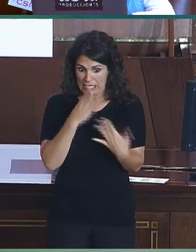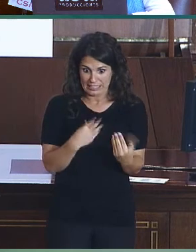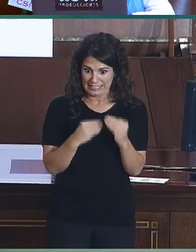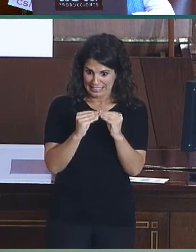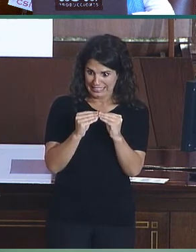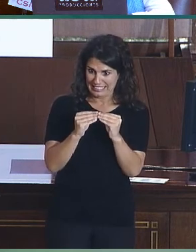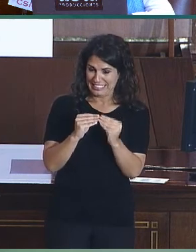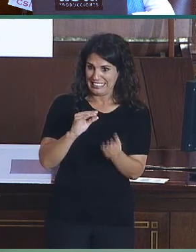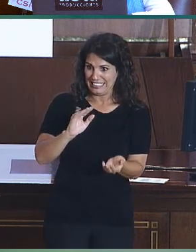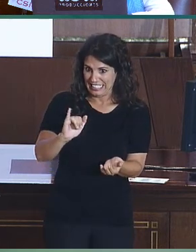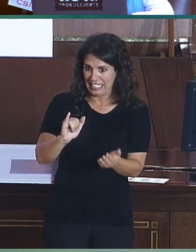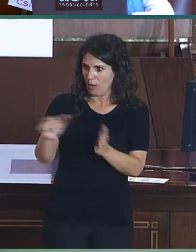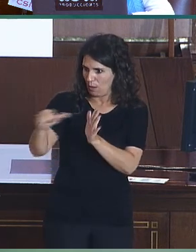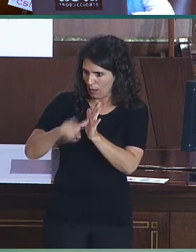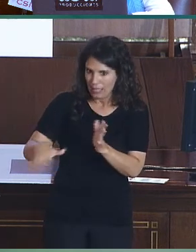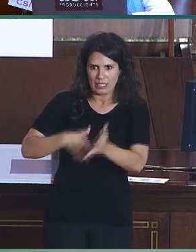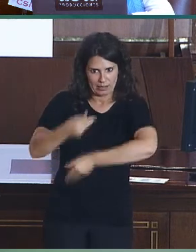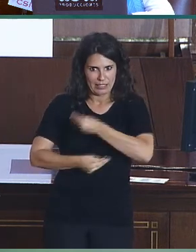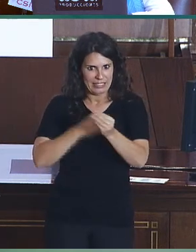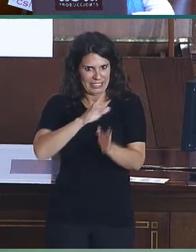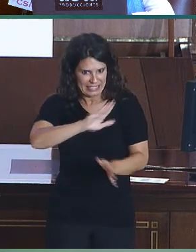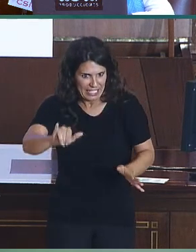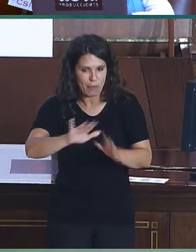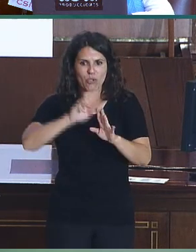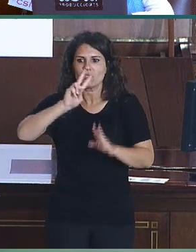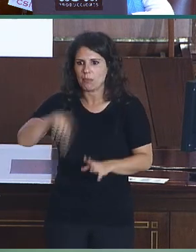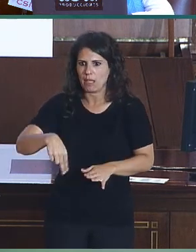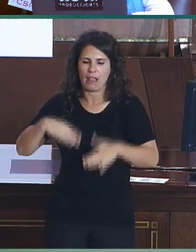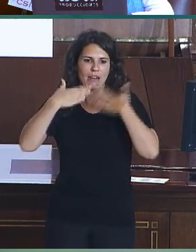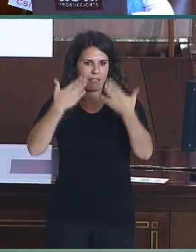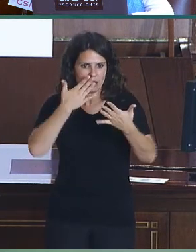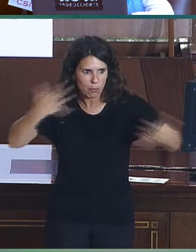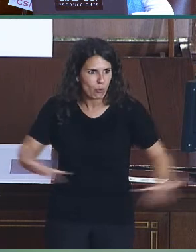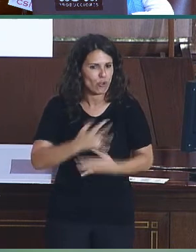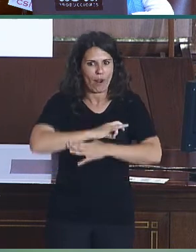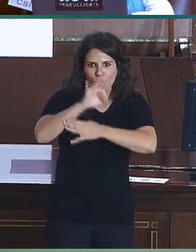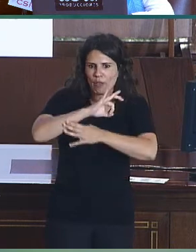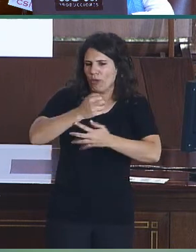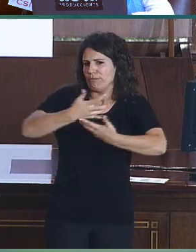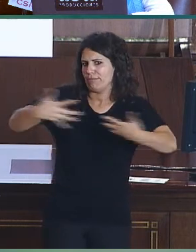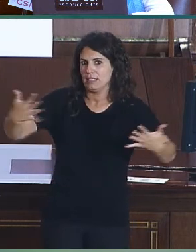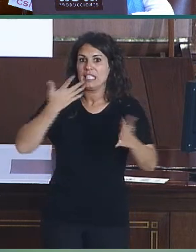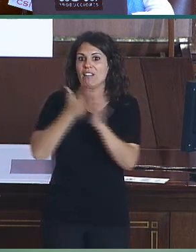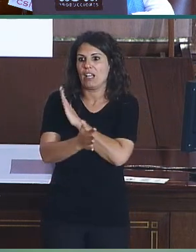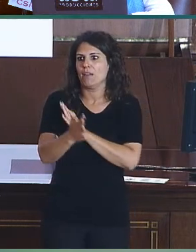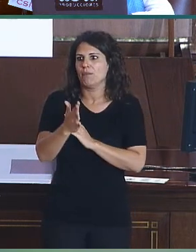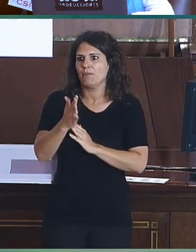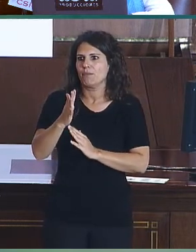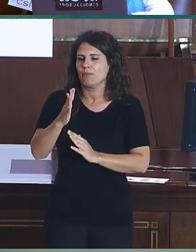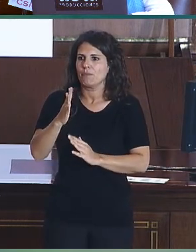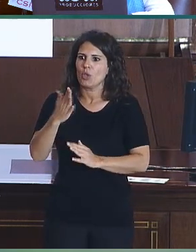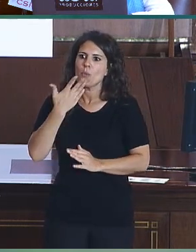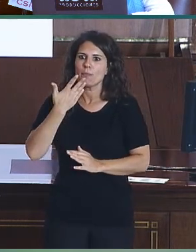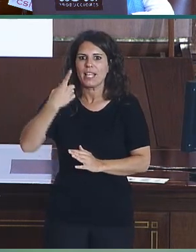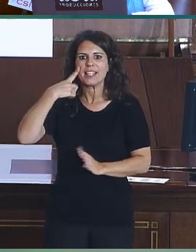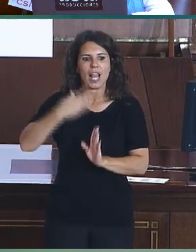ahora desde el CNELSE, pero también con el impulso de la Fundación CNSE. Bien, de esto hay una tradición que tiene que